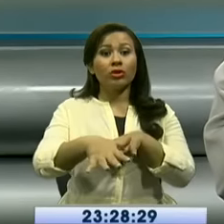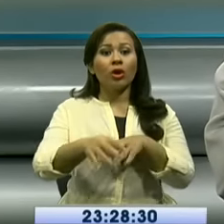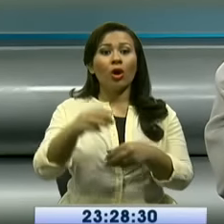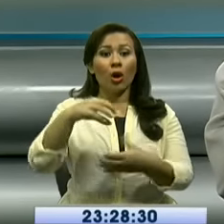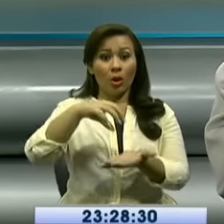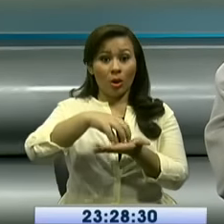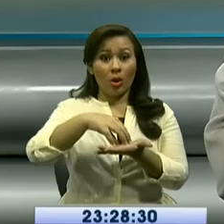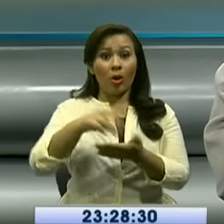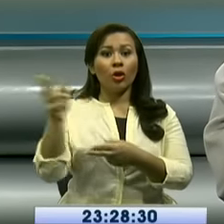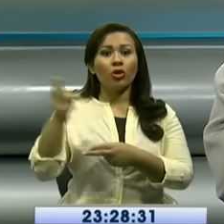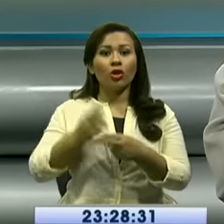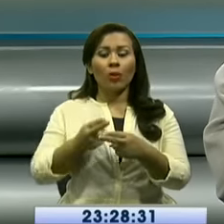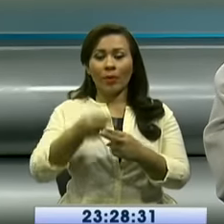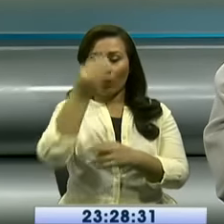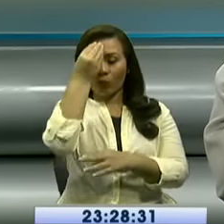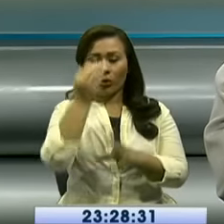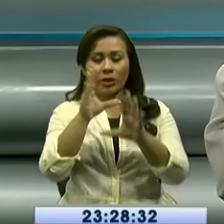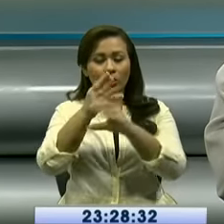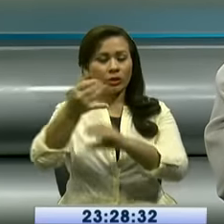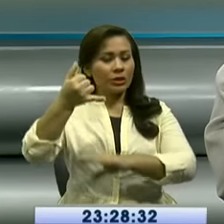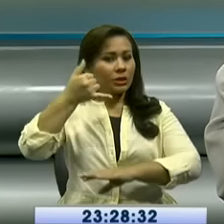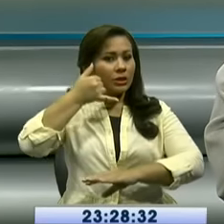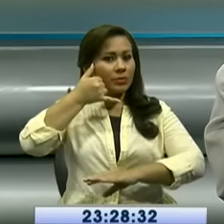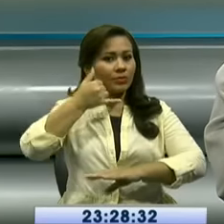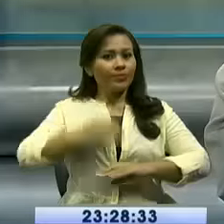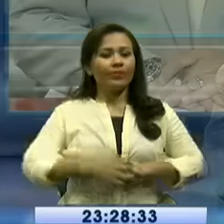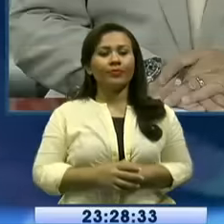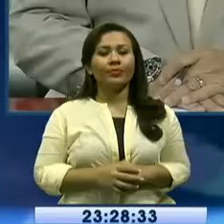Señora gobernadora, muy buenas noches.